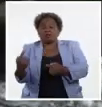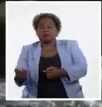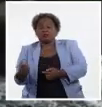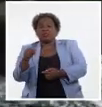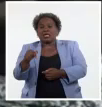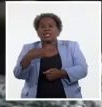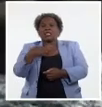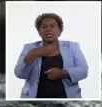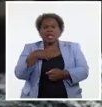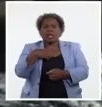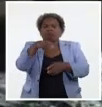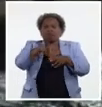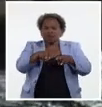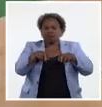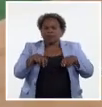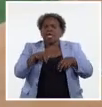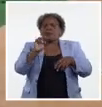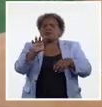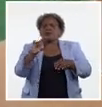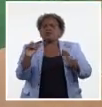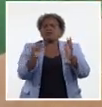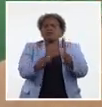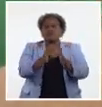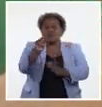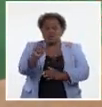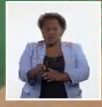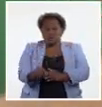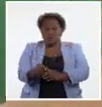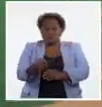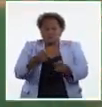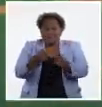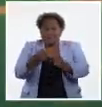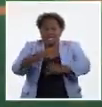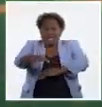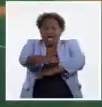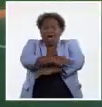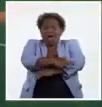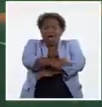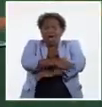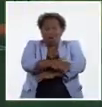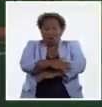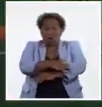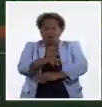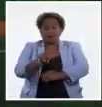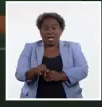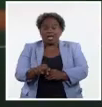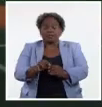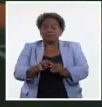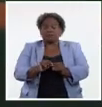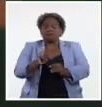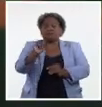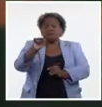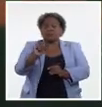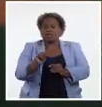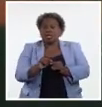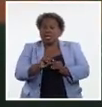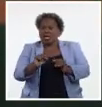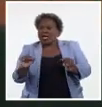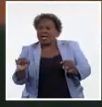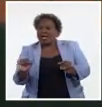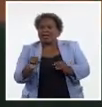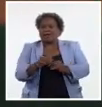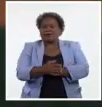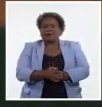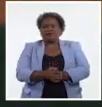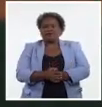casi 15.000 personas. Su condición costera le acarrea menos de 400 pies por el jardín central y 318 por las